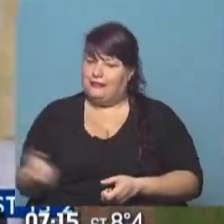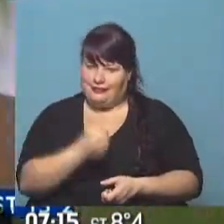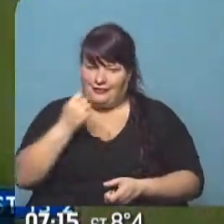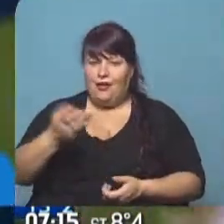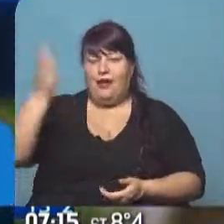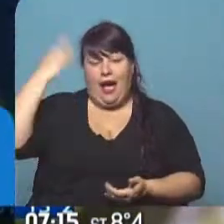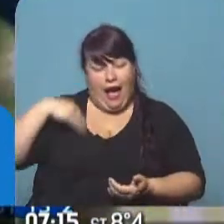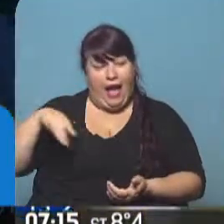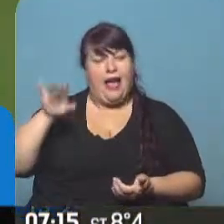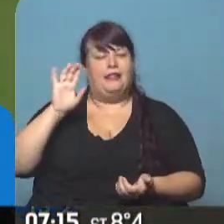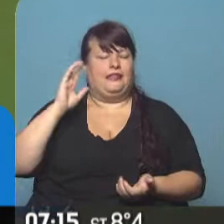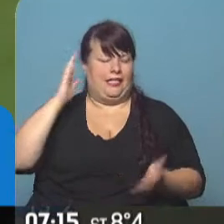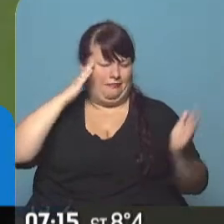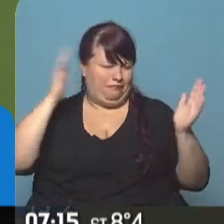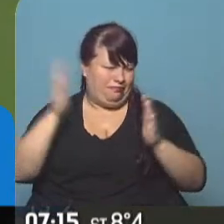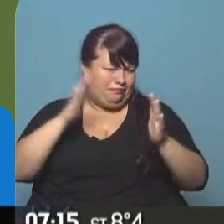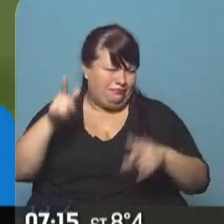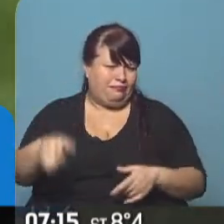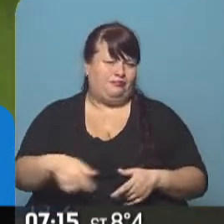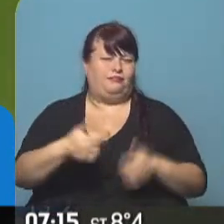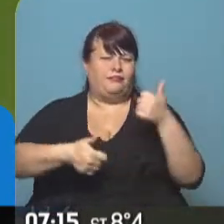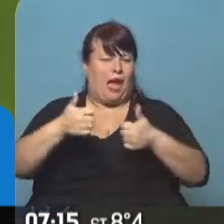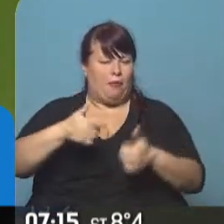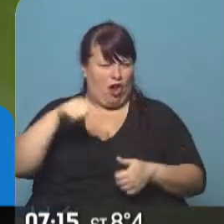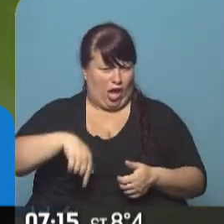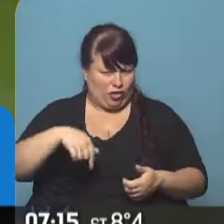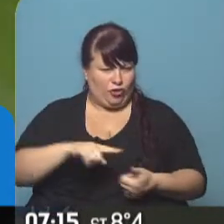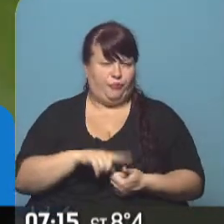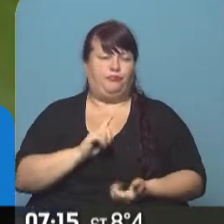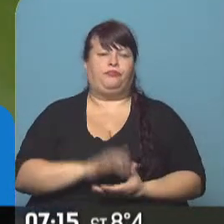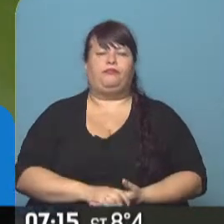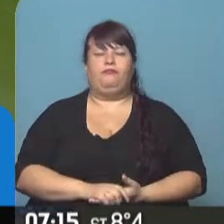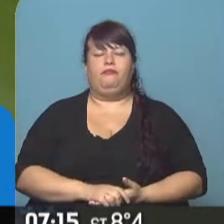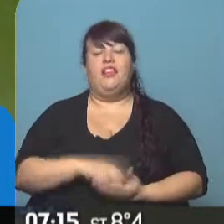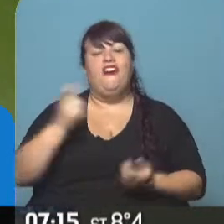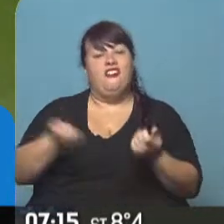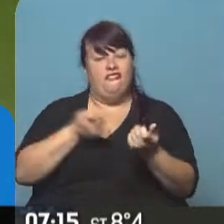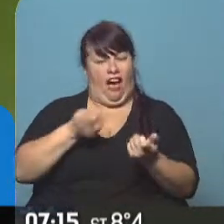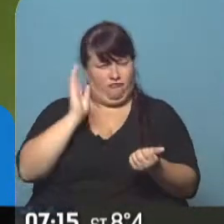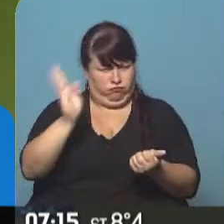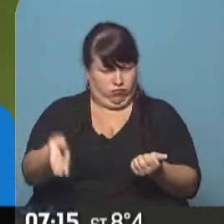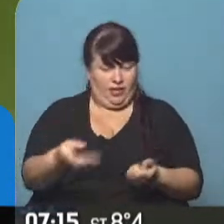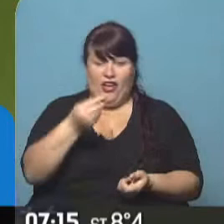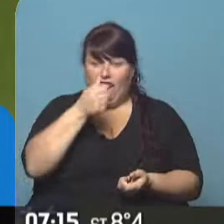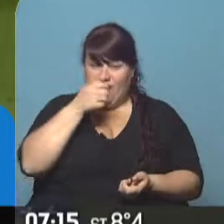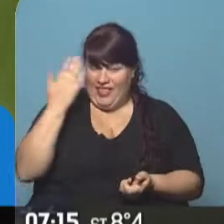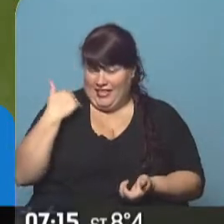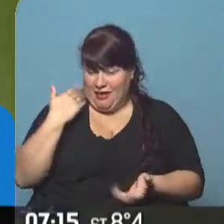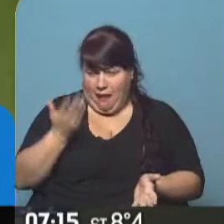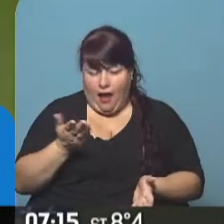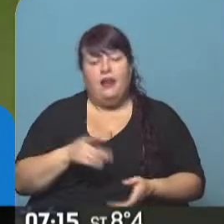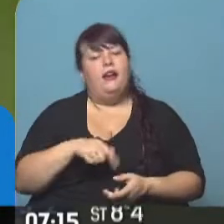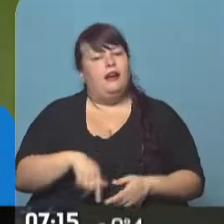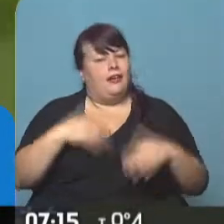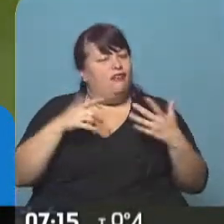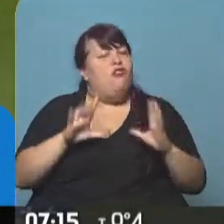luego de haber sido vapuleado por el torneo local por Banfield. El fin de semana, sin ir más lejos, las cosas